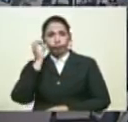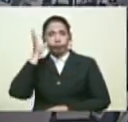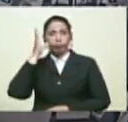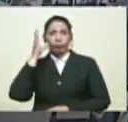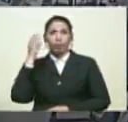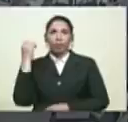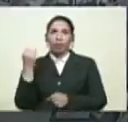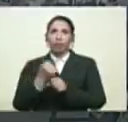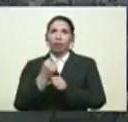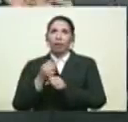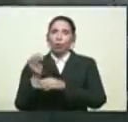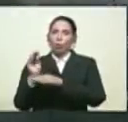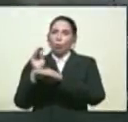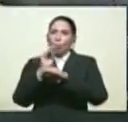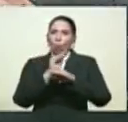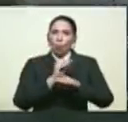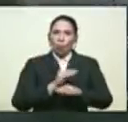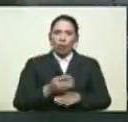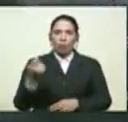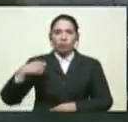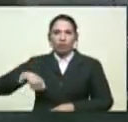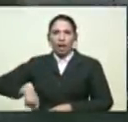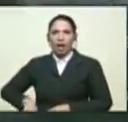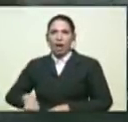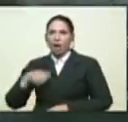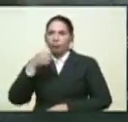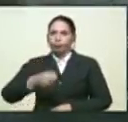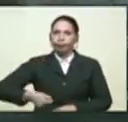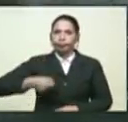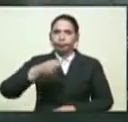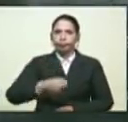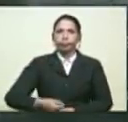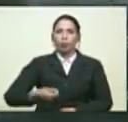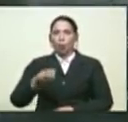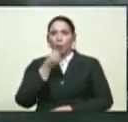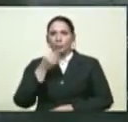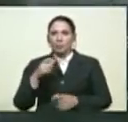Cuido los salarios, cuido los estatiques, las pensiones, los bonos.